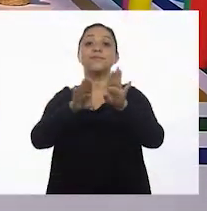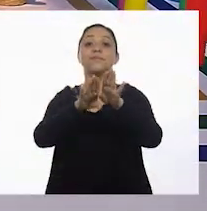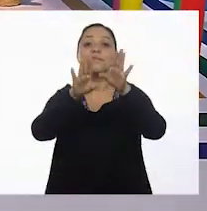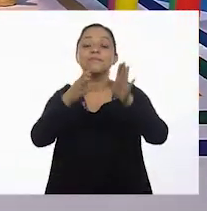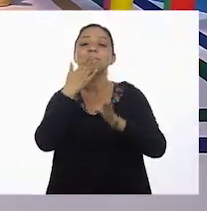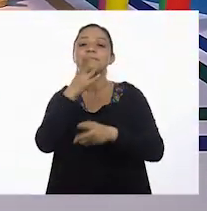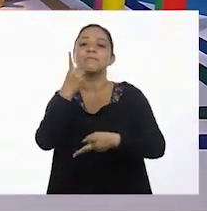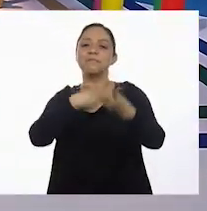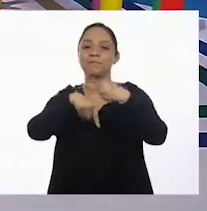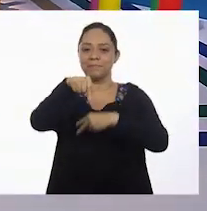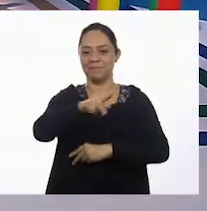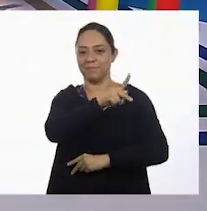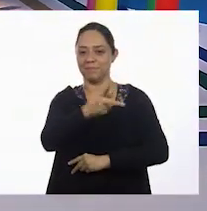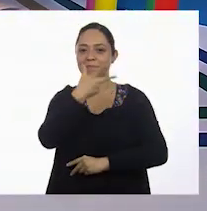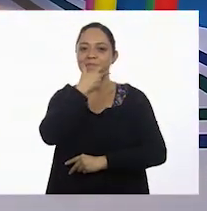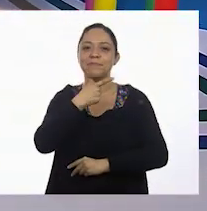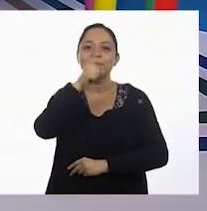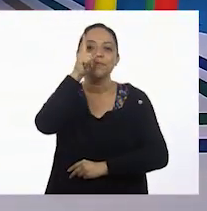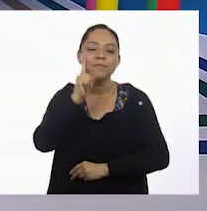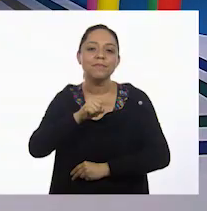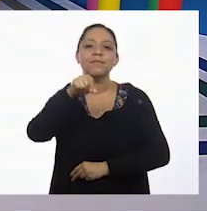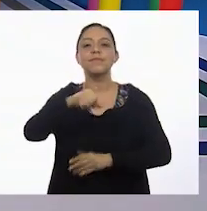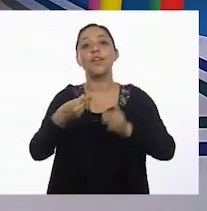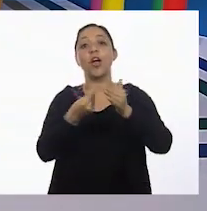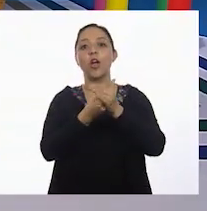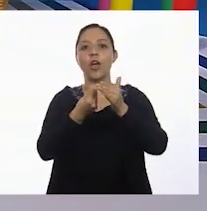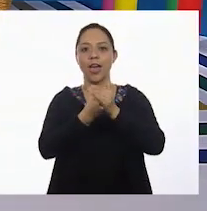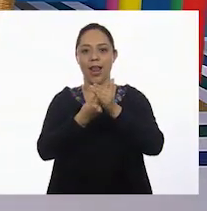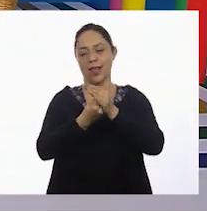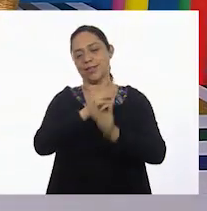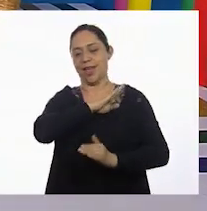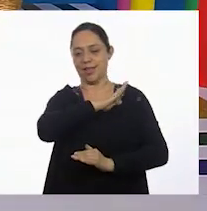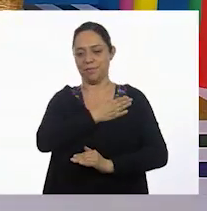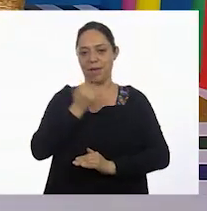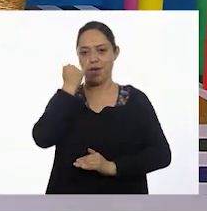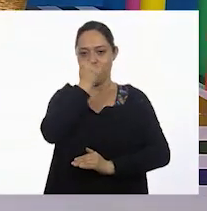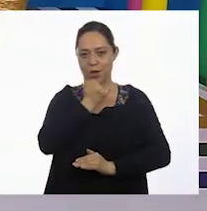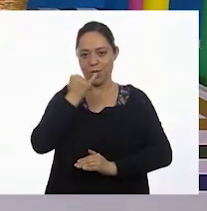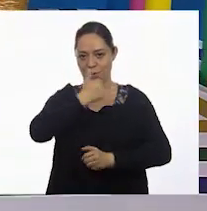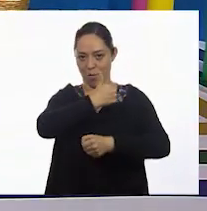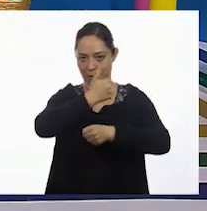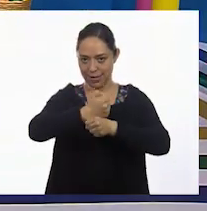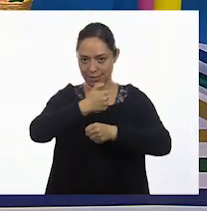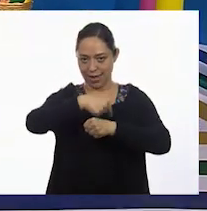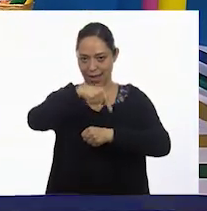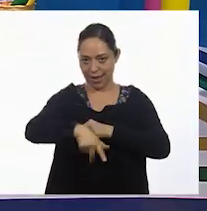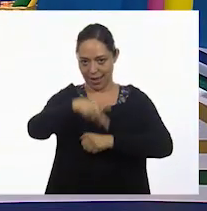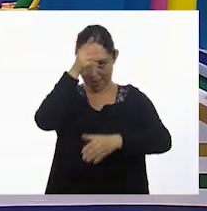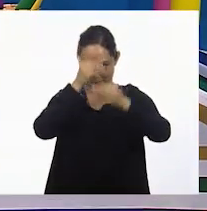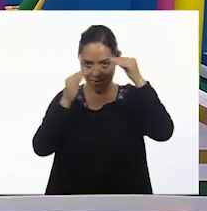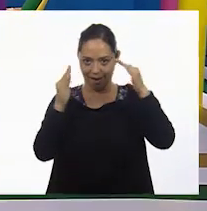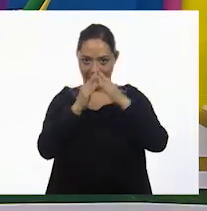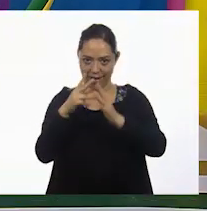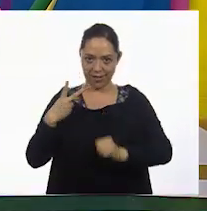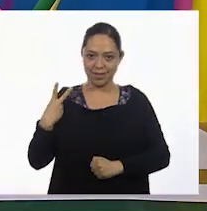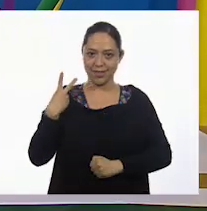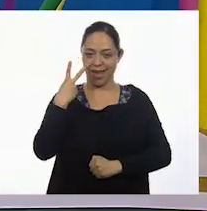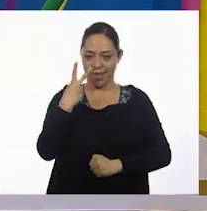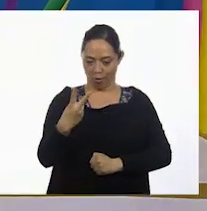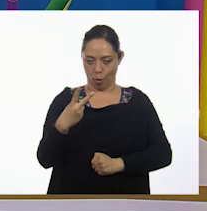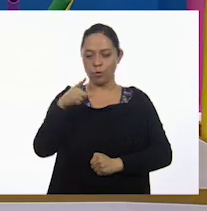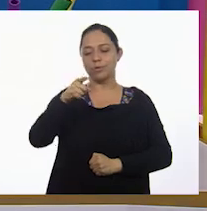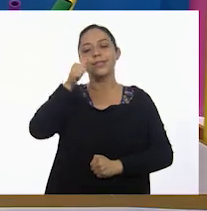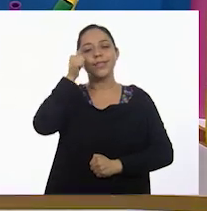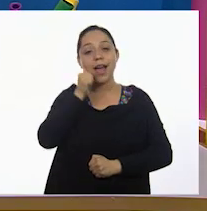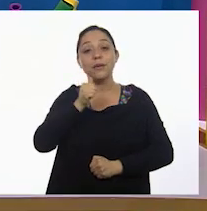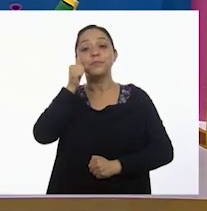están? Bienvenidos y bienvenidas a su sesión de lengua materna para sexto grado en Aprende en Casa 2. Y como siempre ya me